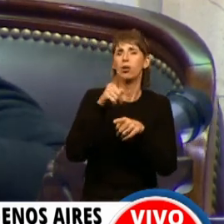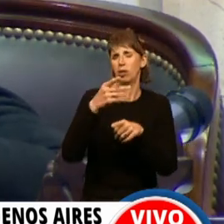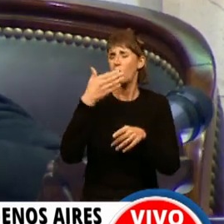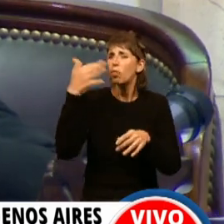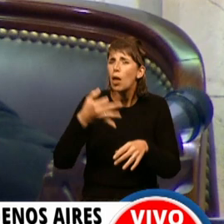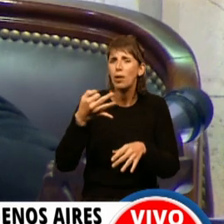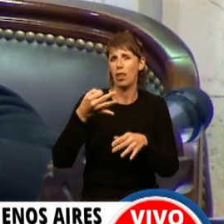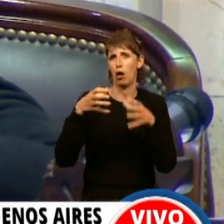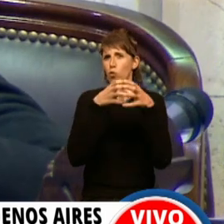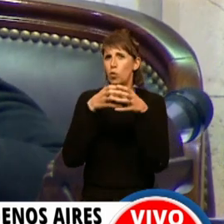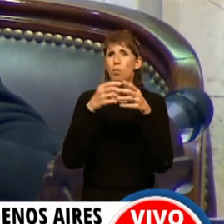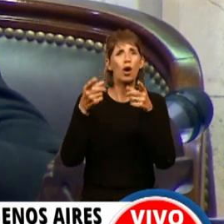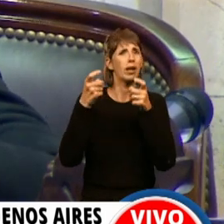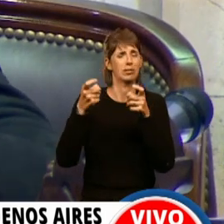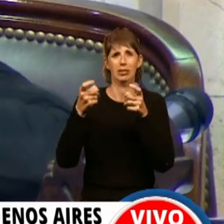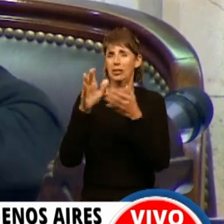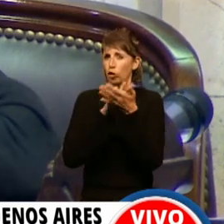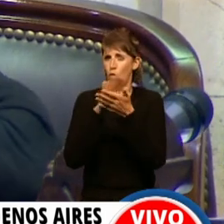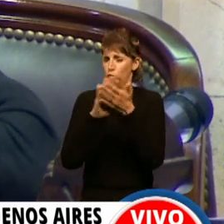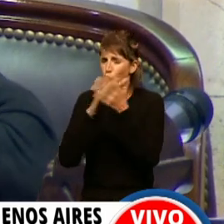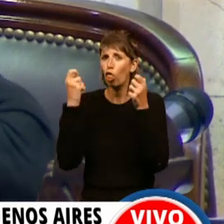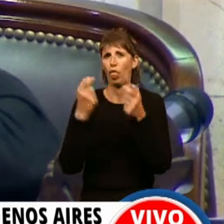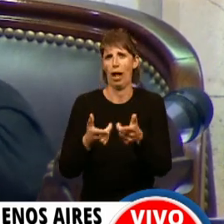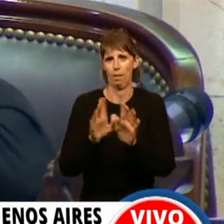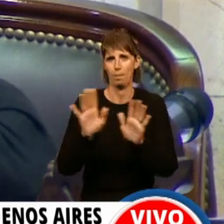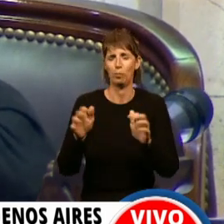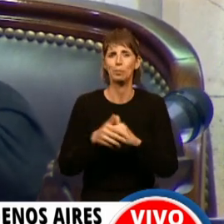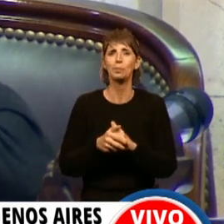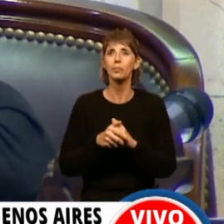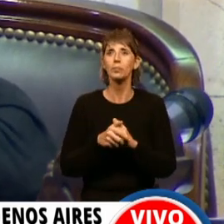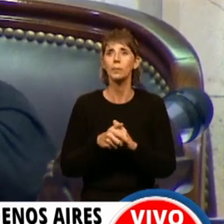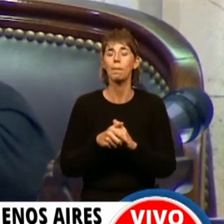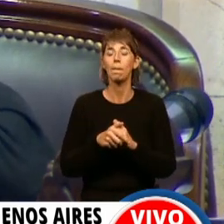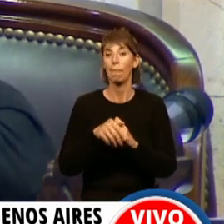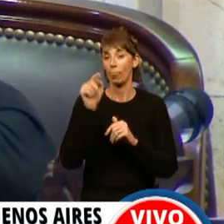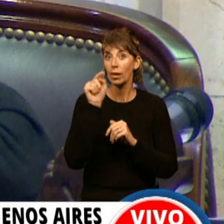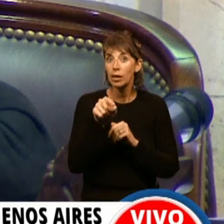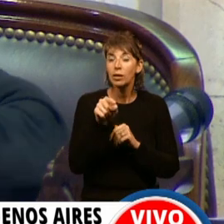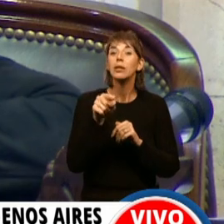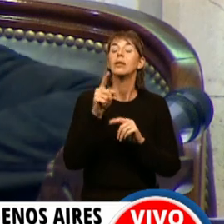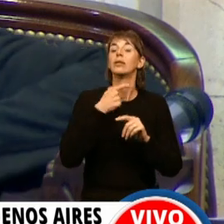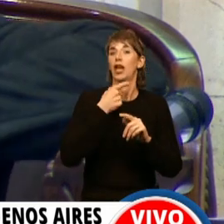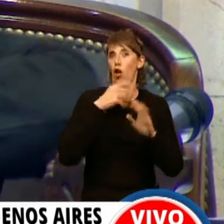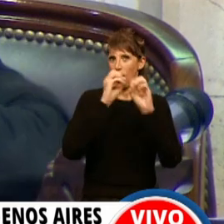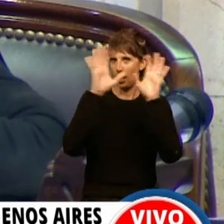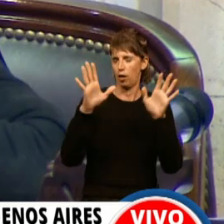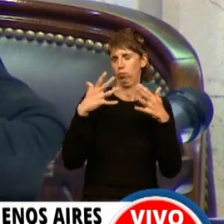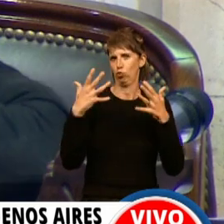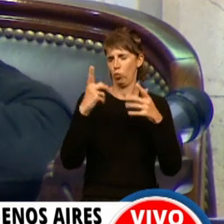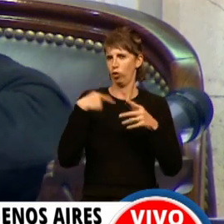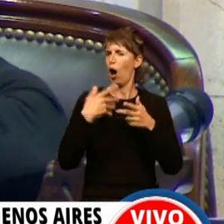ser reparado de todas las maneras entonces dicho esto y aclarando que vamos a acompañar y apoyar